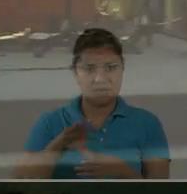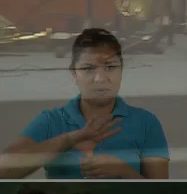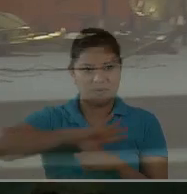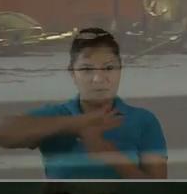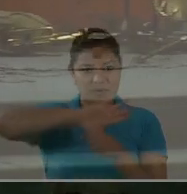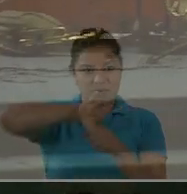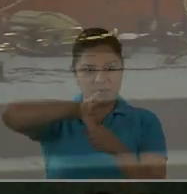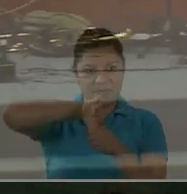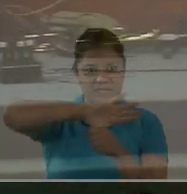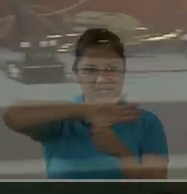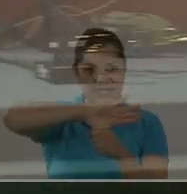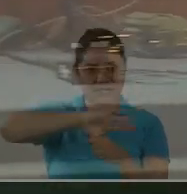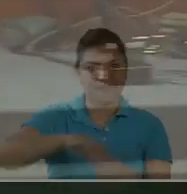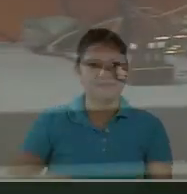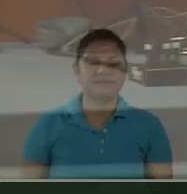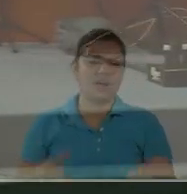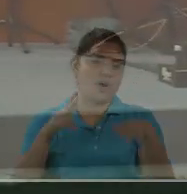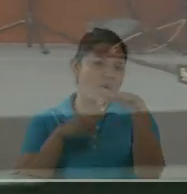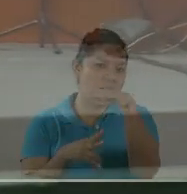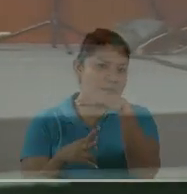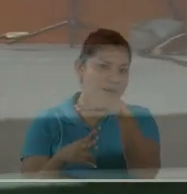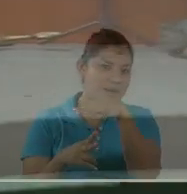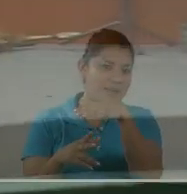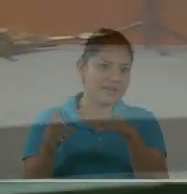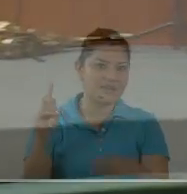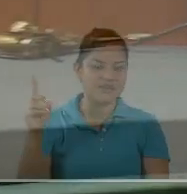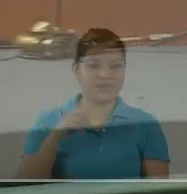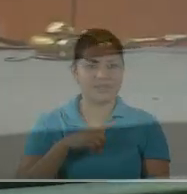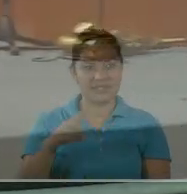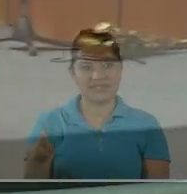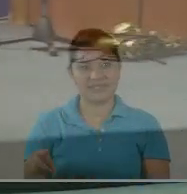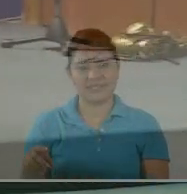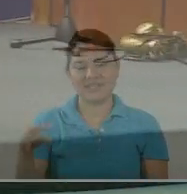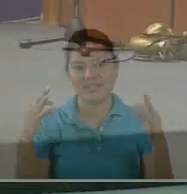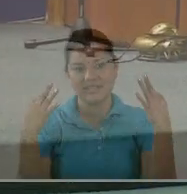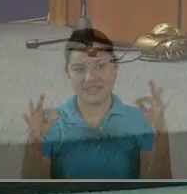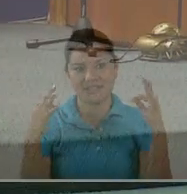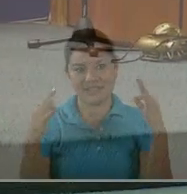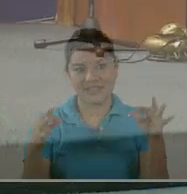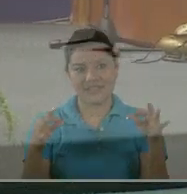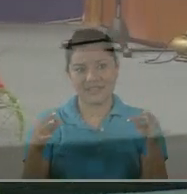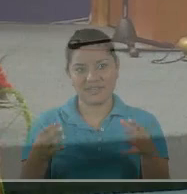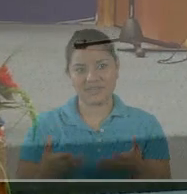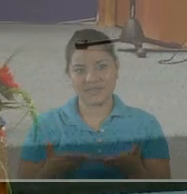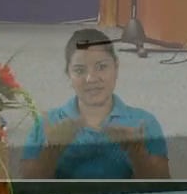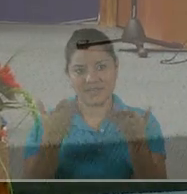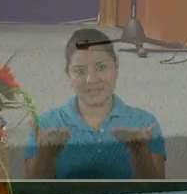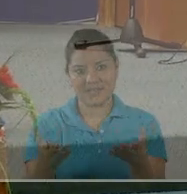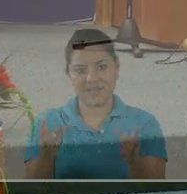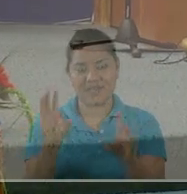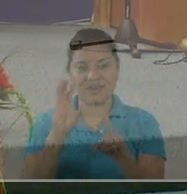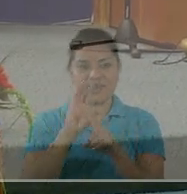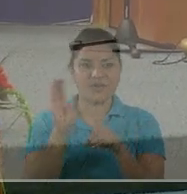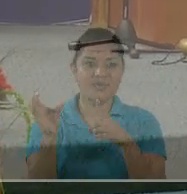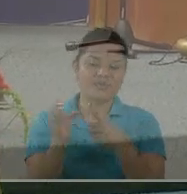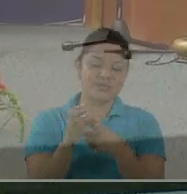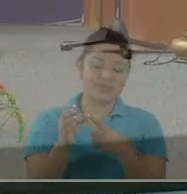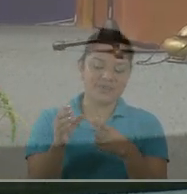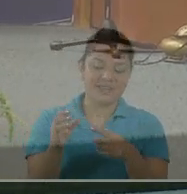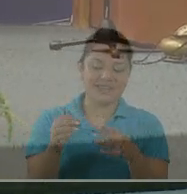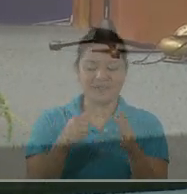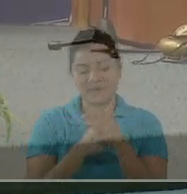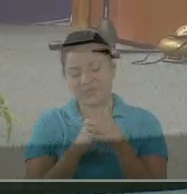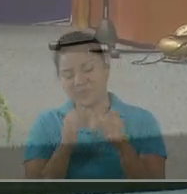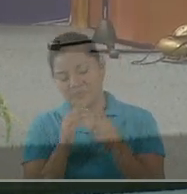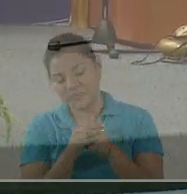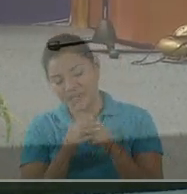comerciales o en queos que están tratando de de implantar la cultura de preocuparse por la